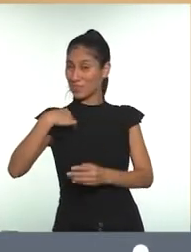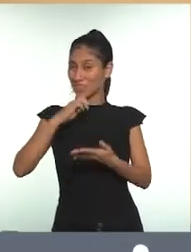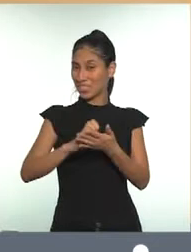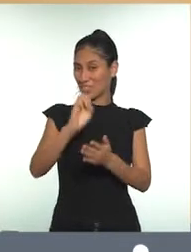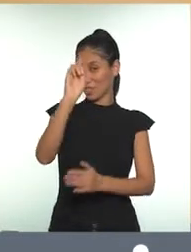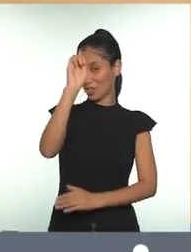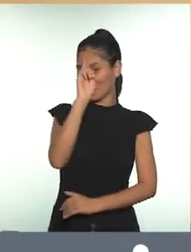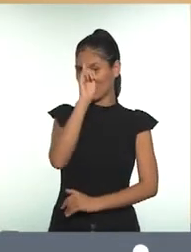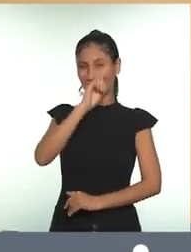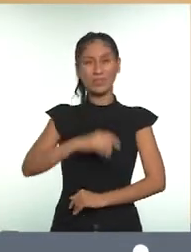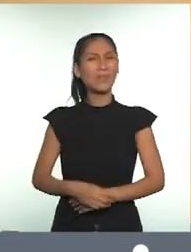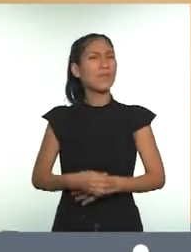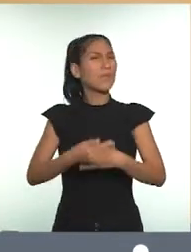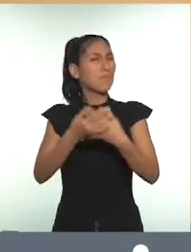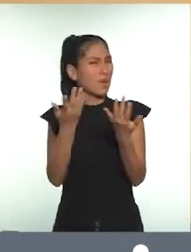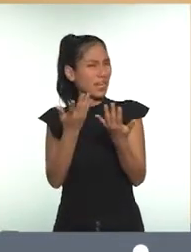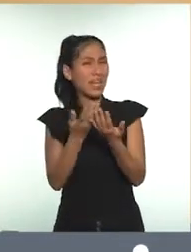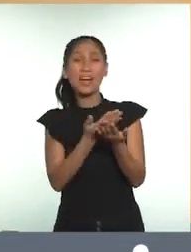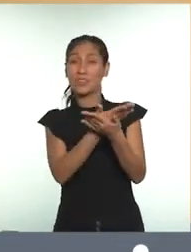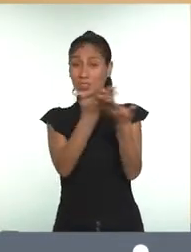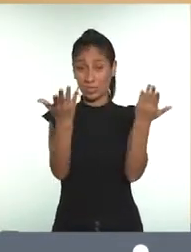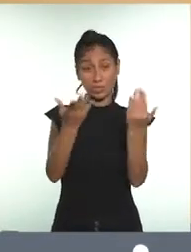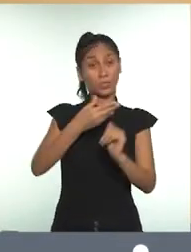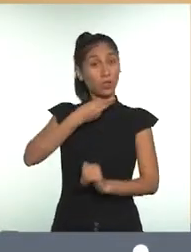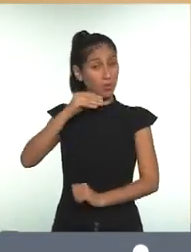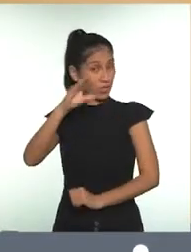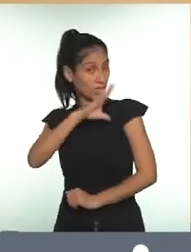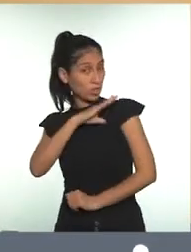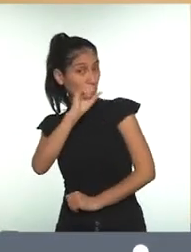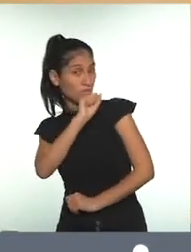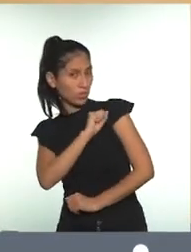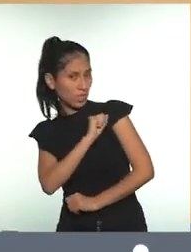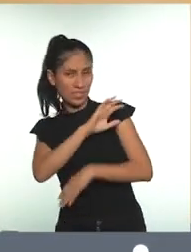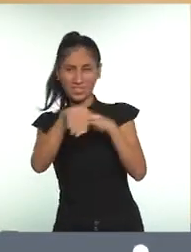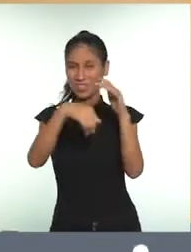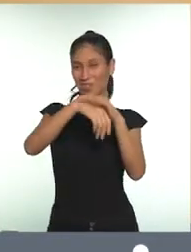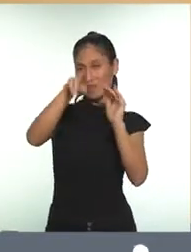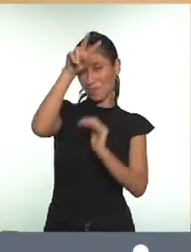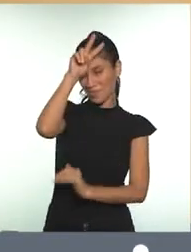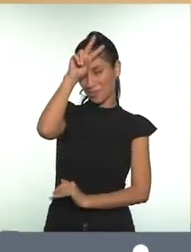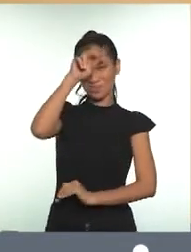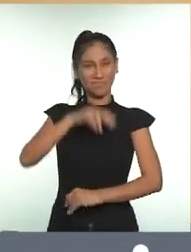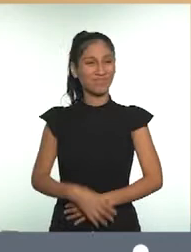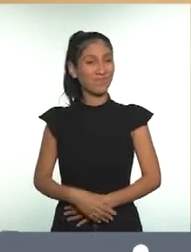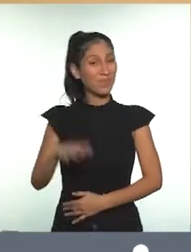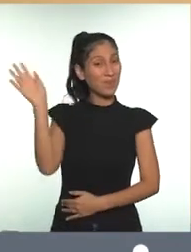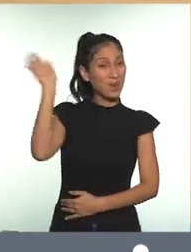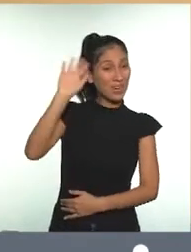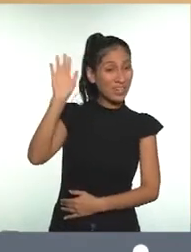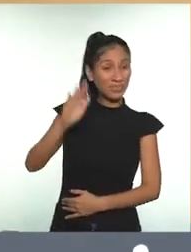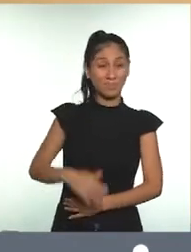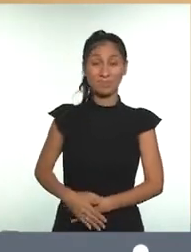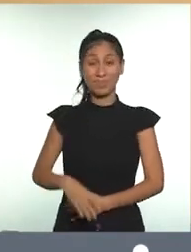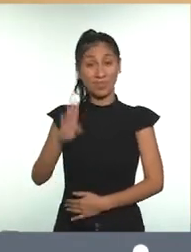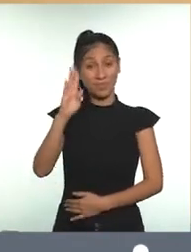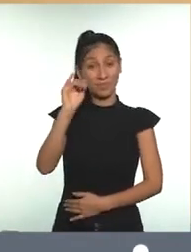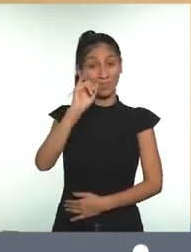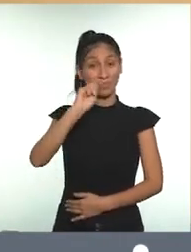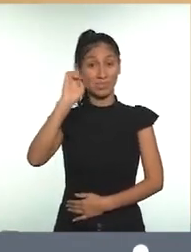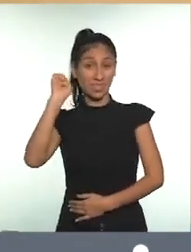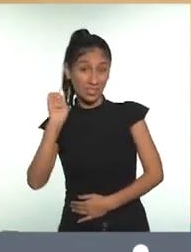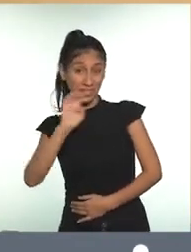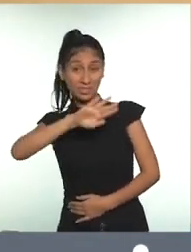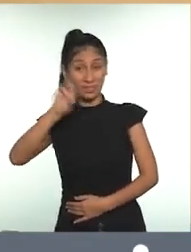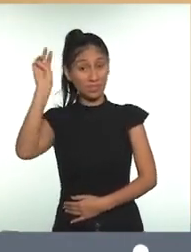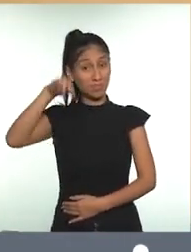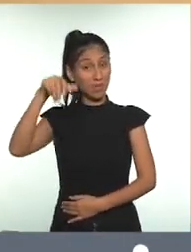una iniciativa del Ministerio de Educación para estudiantes de quinto de secundaria de todo el Perú. Hola,